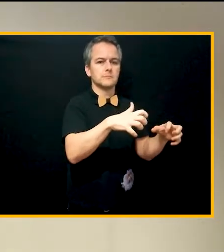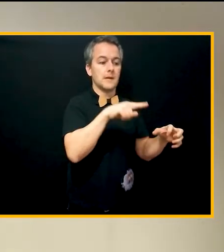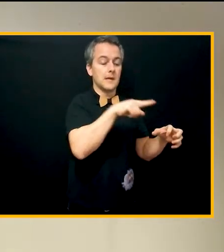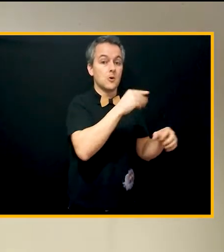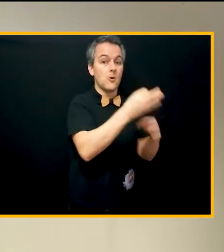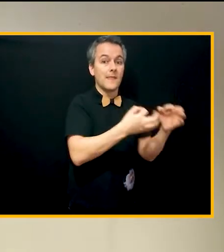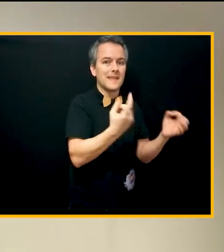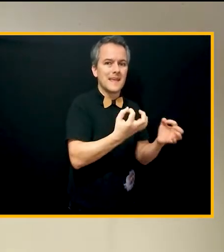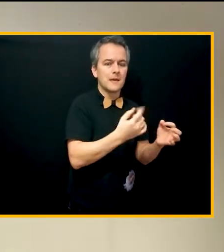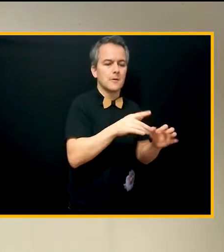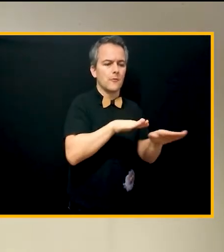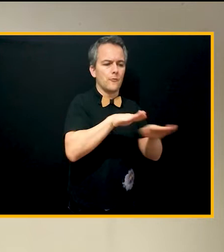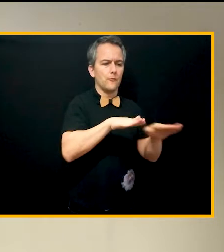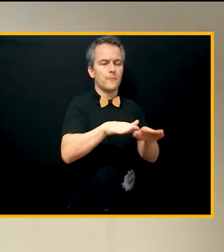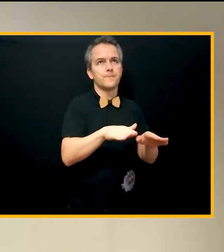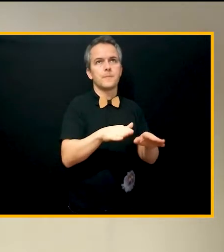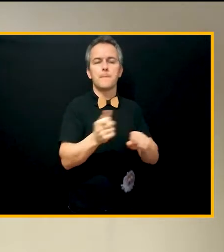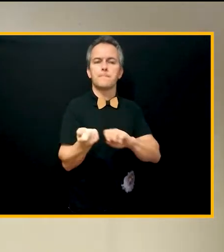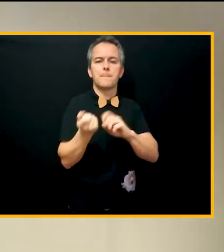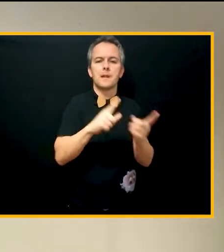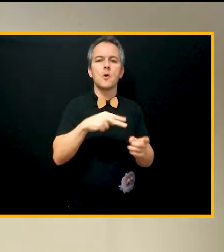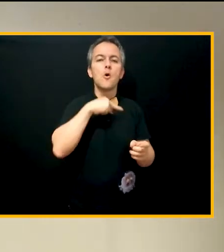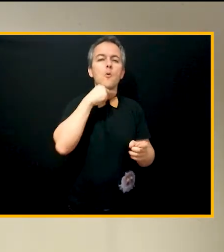vibrato, al igual que en la voz humana.